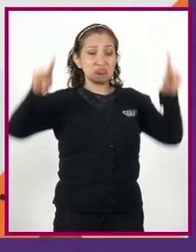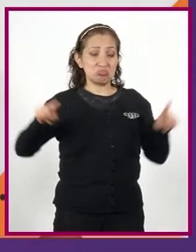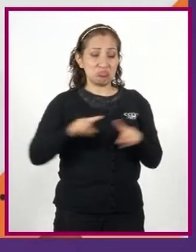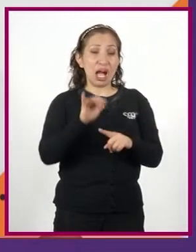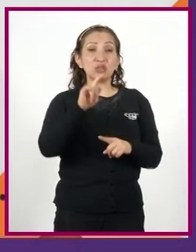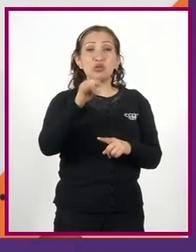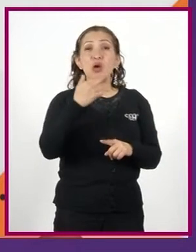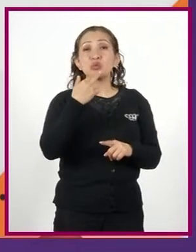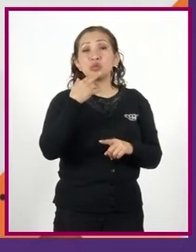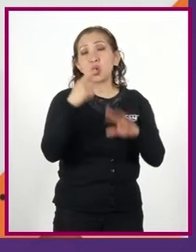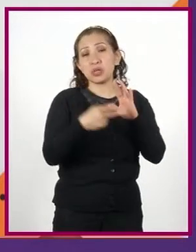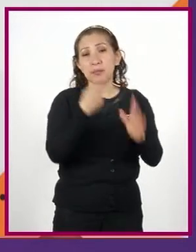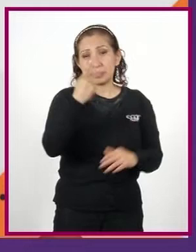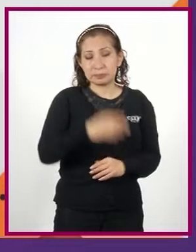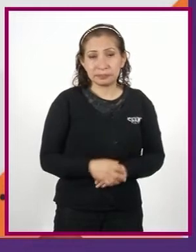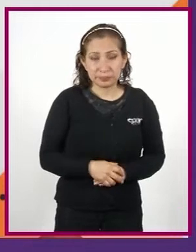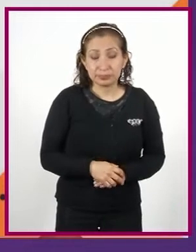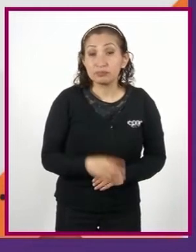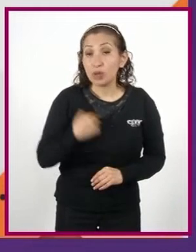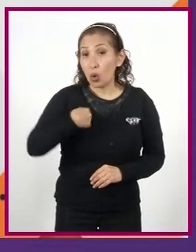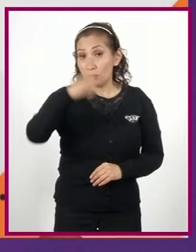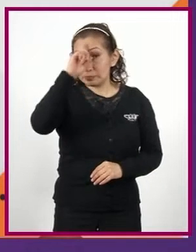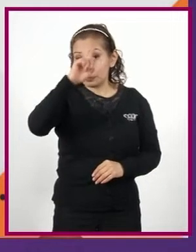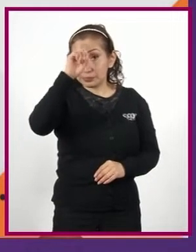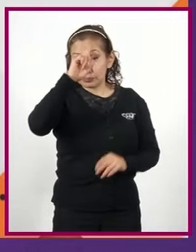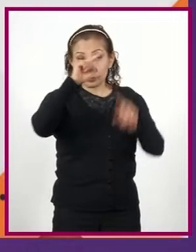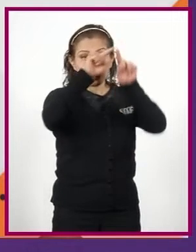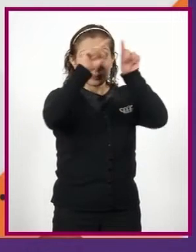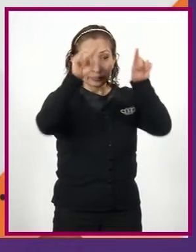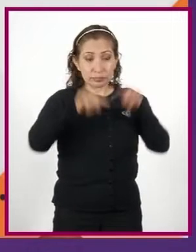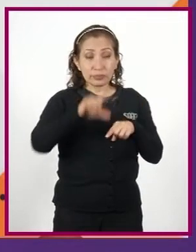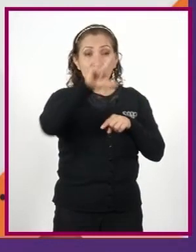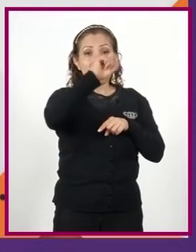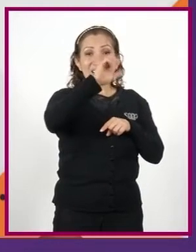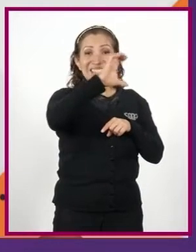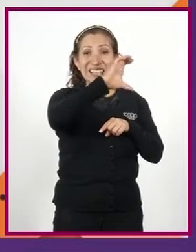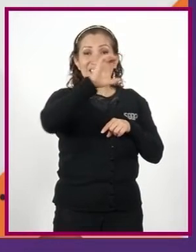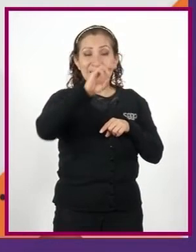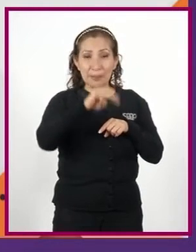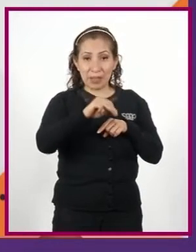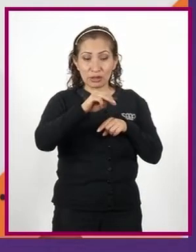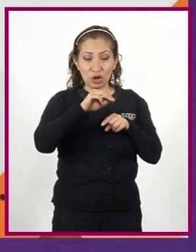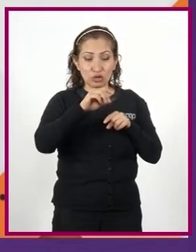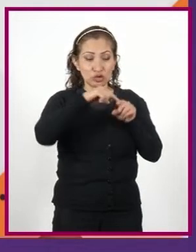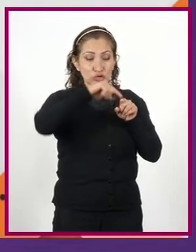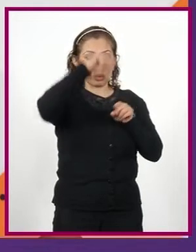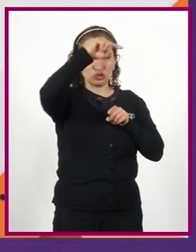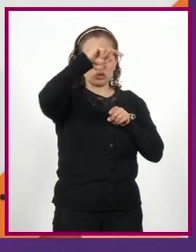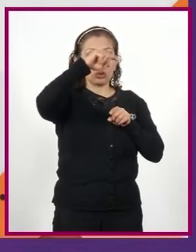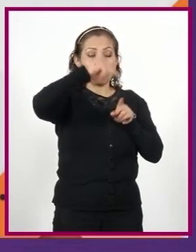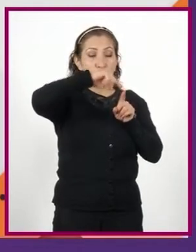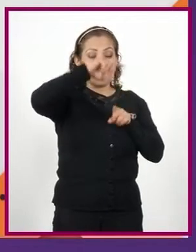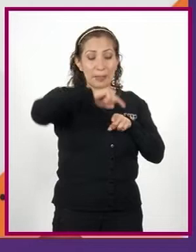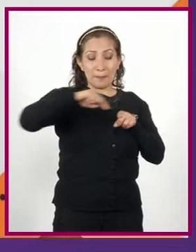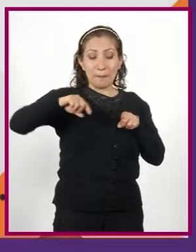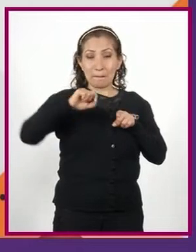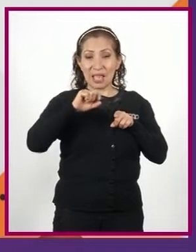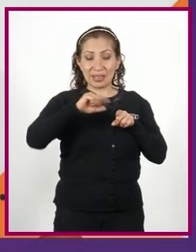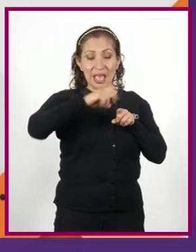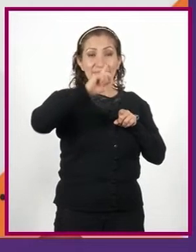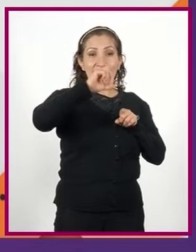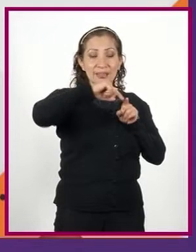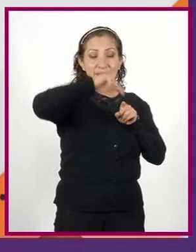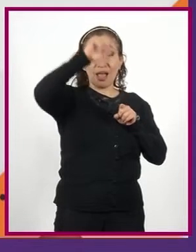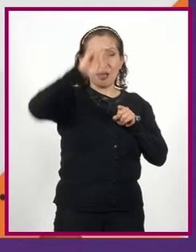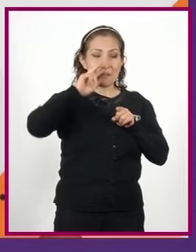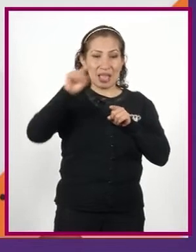de reuso. Les sugiero hacer tableros de 20 centímetros de ancho por 30 centímetros de largo, tal